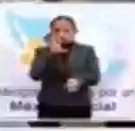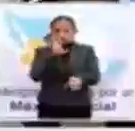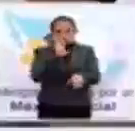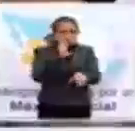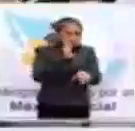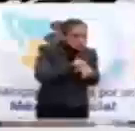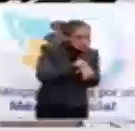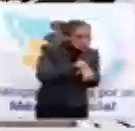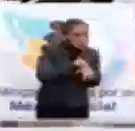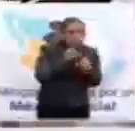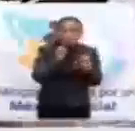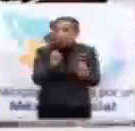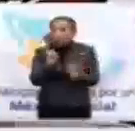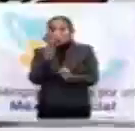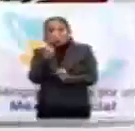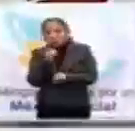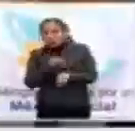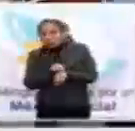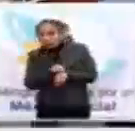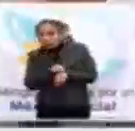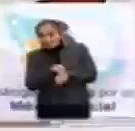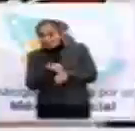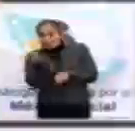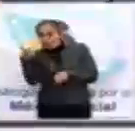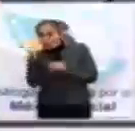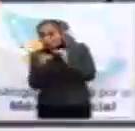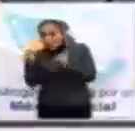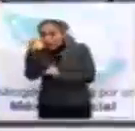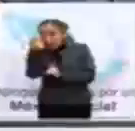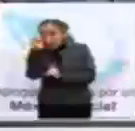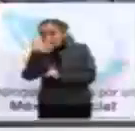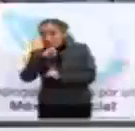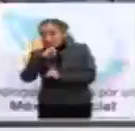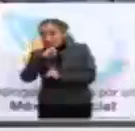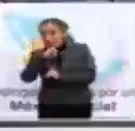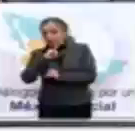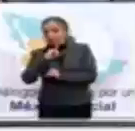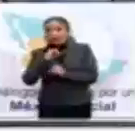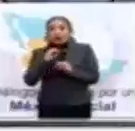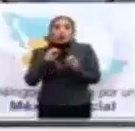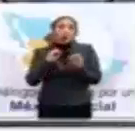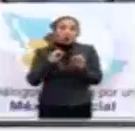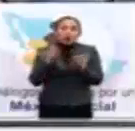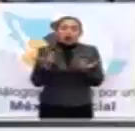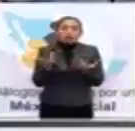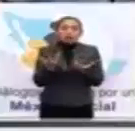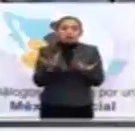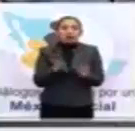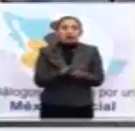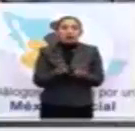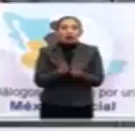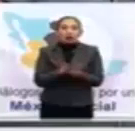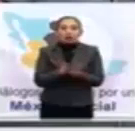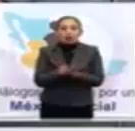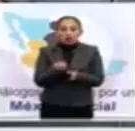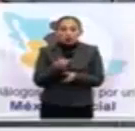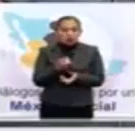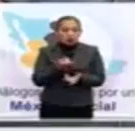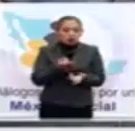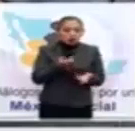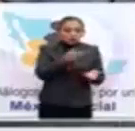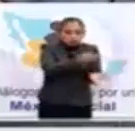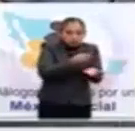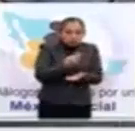autorización o sin la autorización de otros niveles superiores y hacen del manejo o